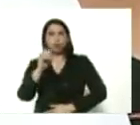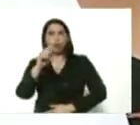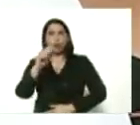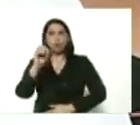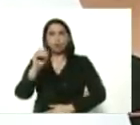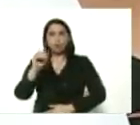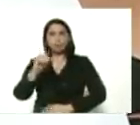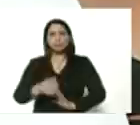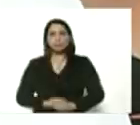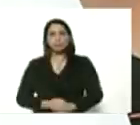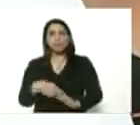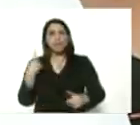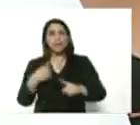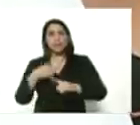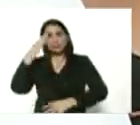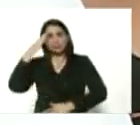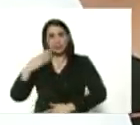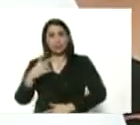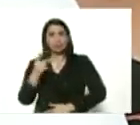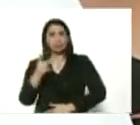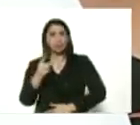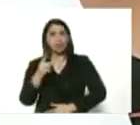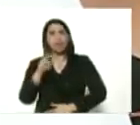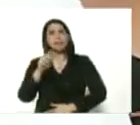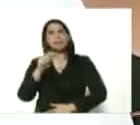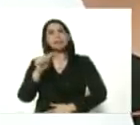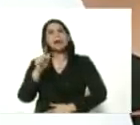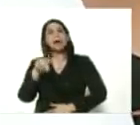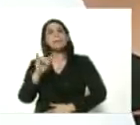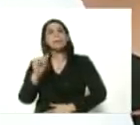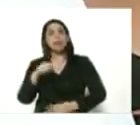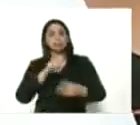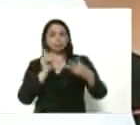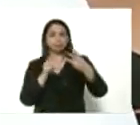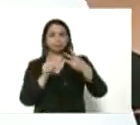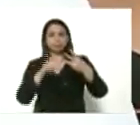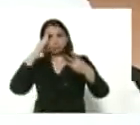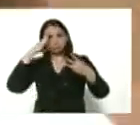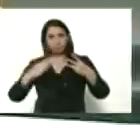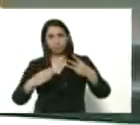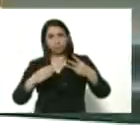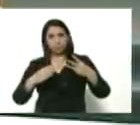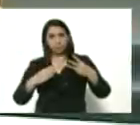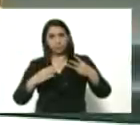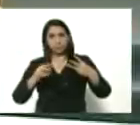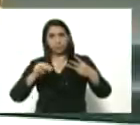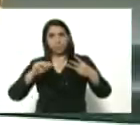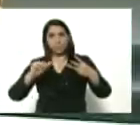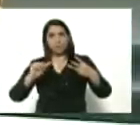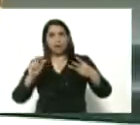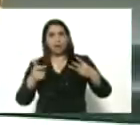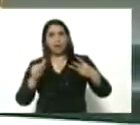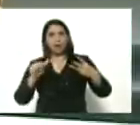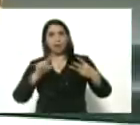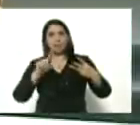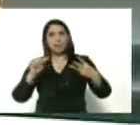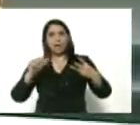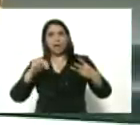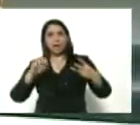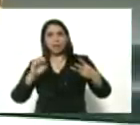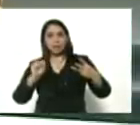el exsargento segundo Rojas Tapia y el exsargento primero Rubin Magallanes, todos